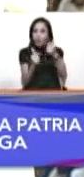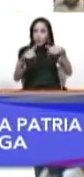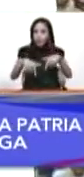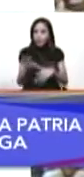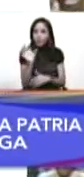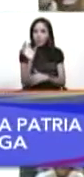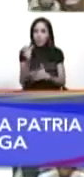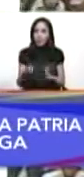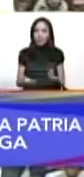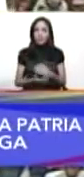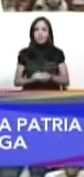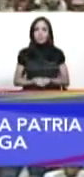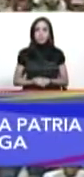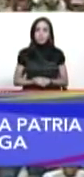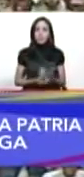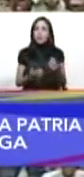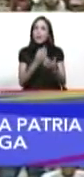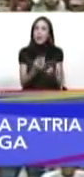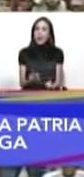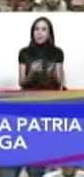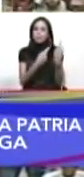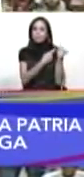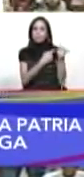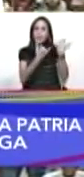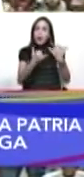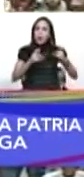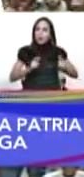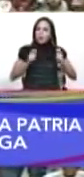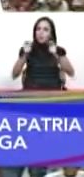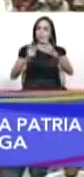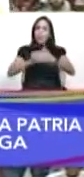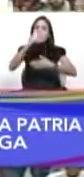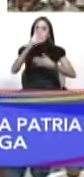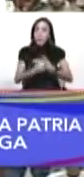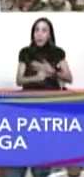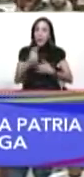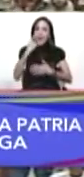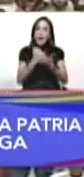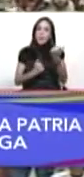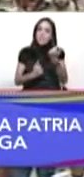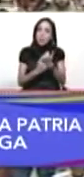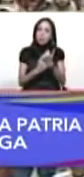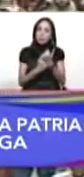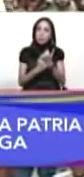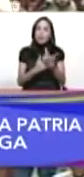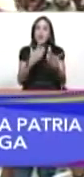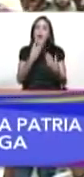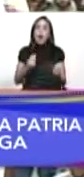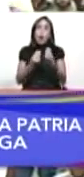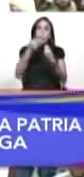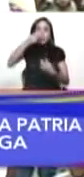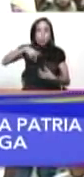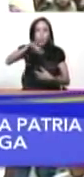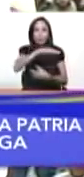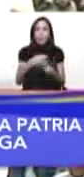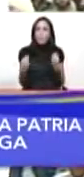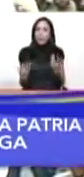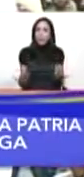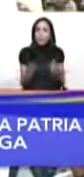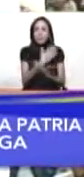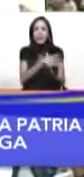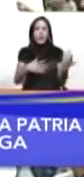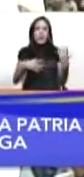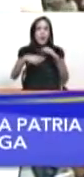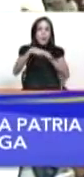República, la encargo a usted de un plan nacional popular junto al pueblo para